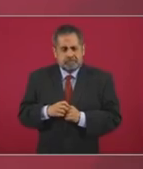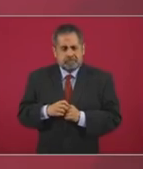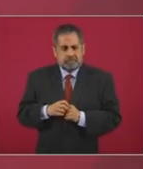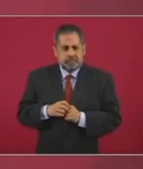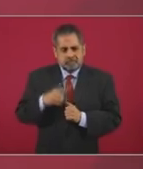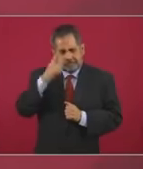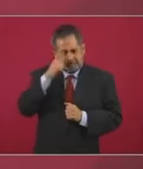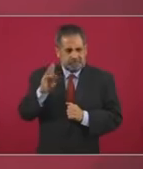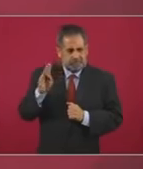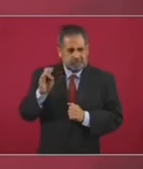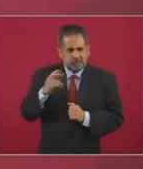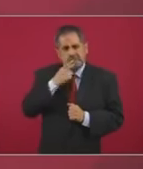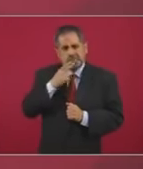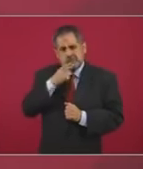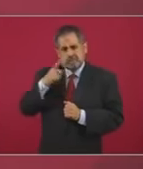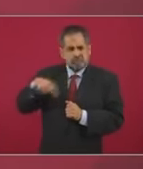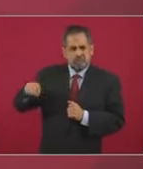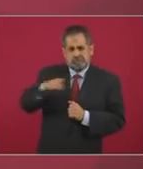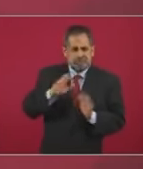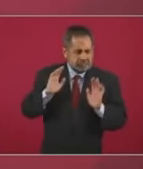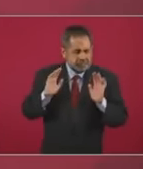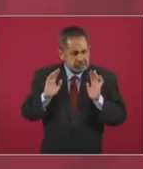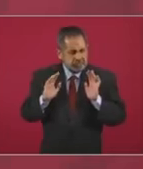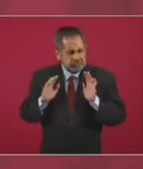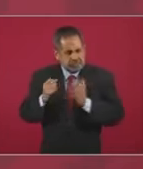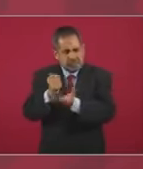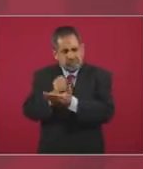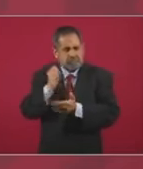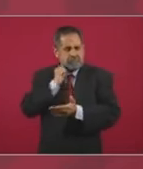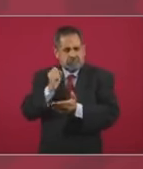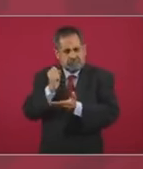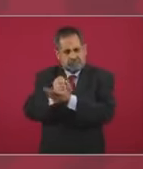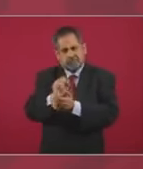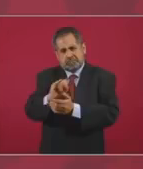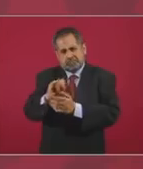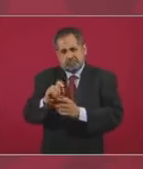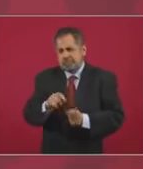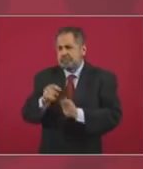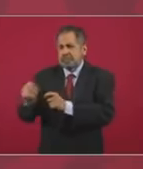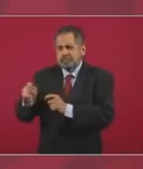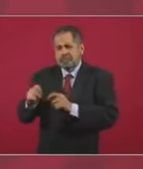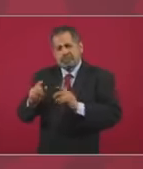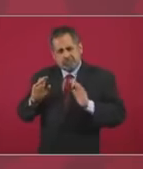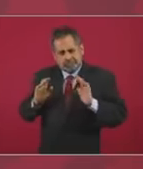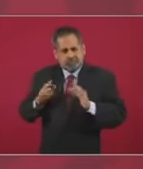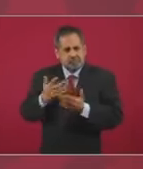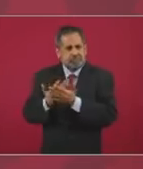la marihuana. Es nada más un asunto